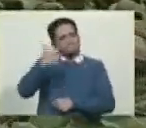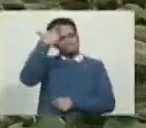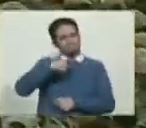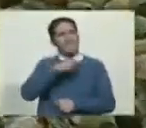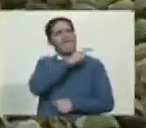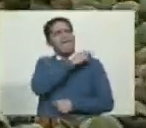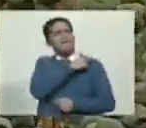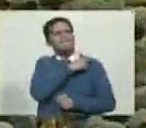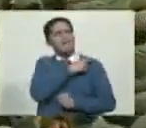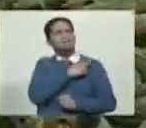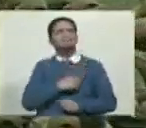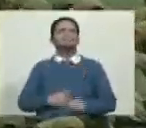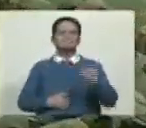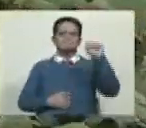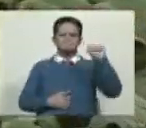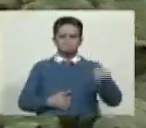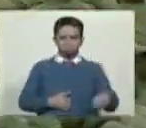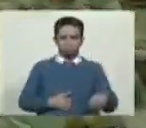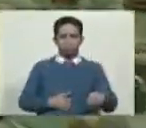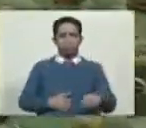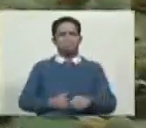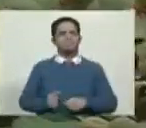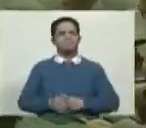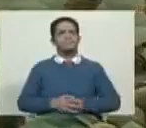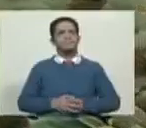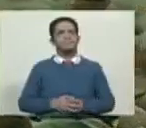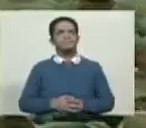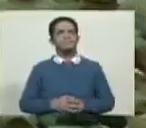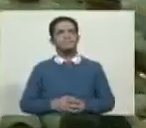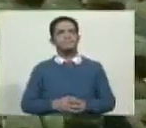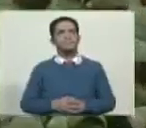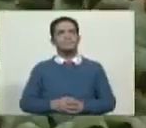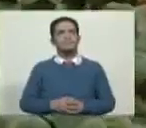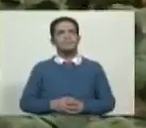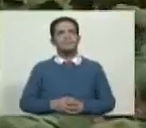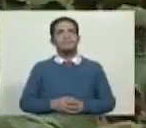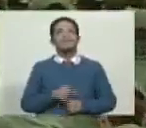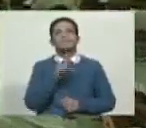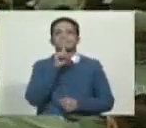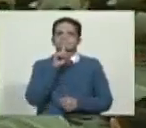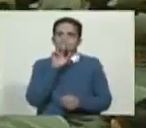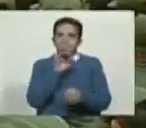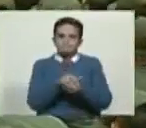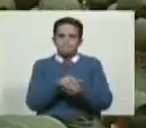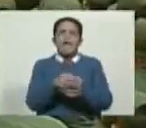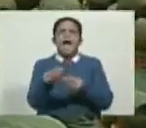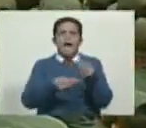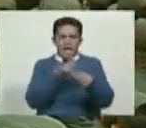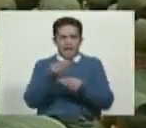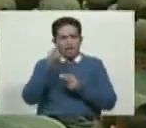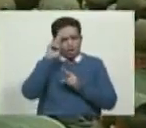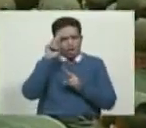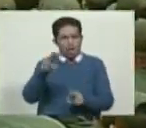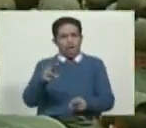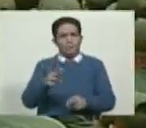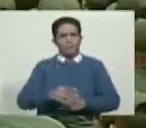constitucional? ¡Sí, comandante! ¡Cúmplase! háganlo con honor,